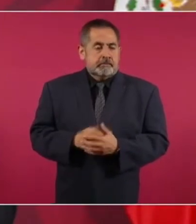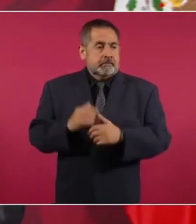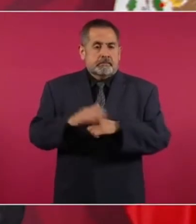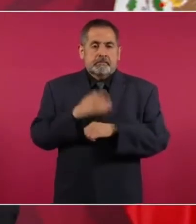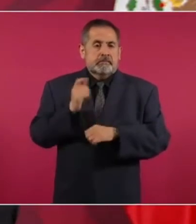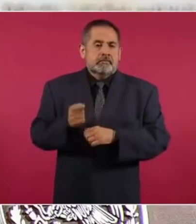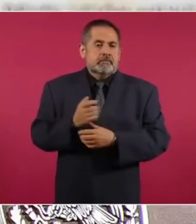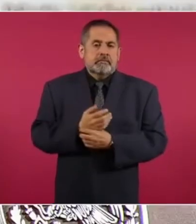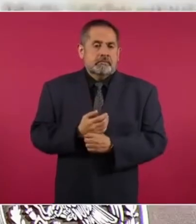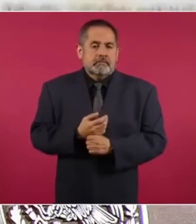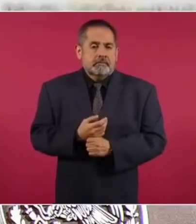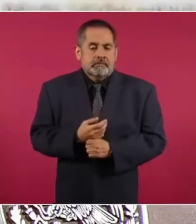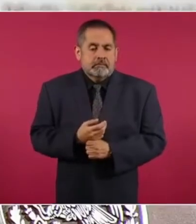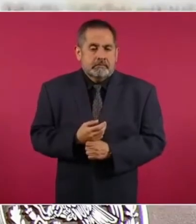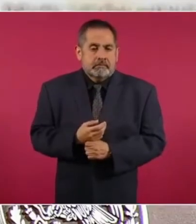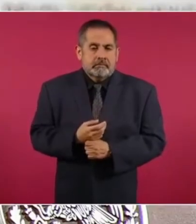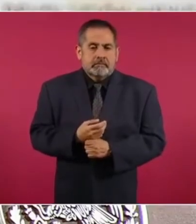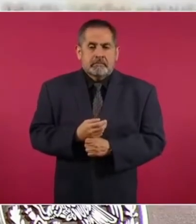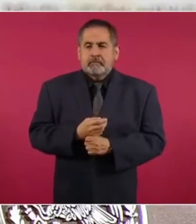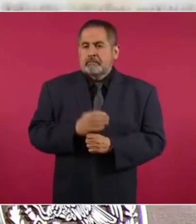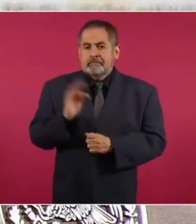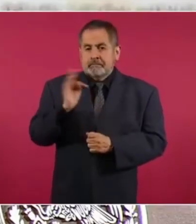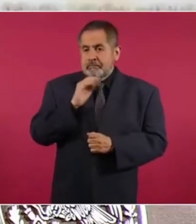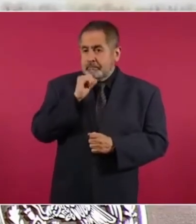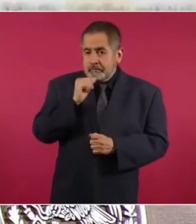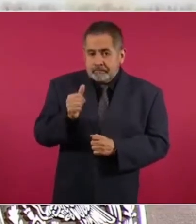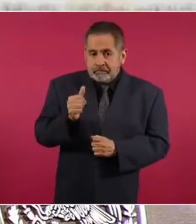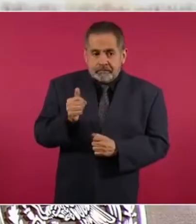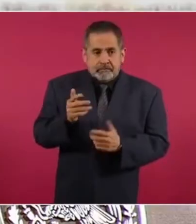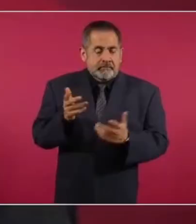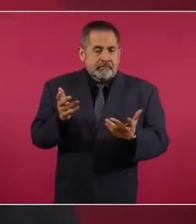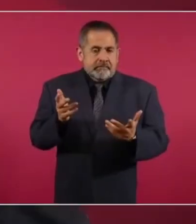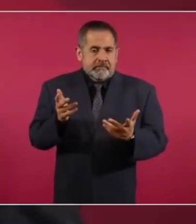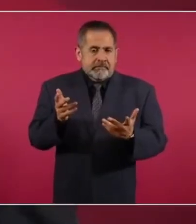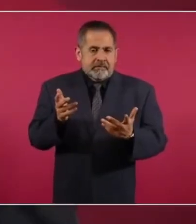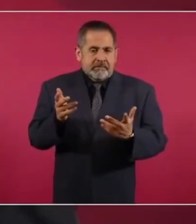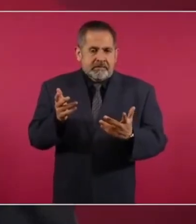porque si no,